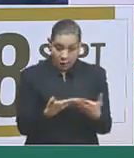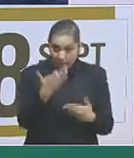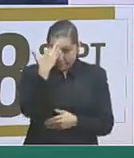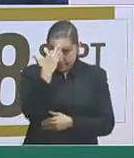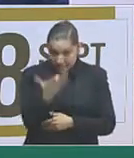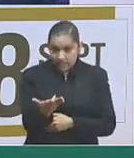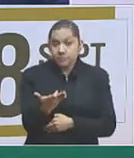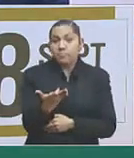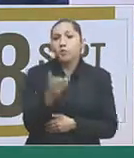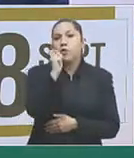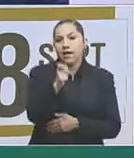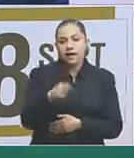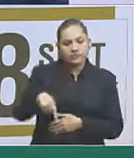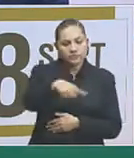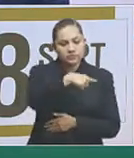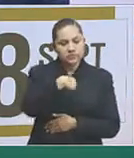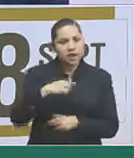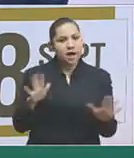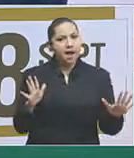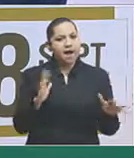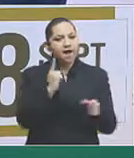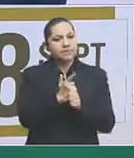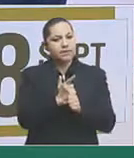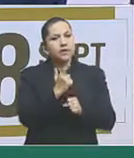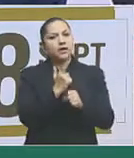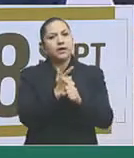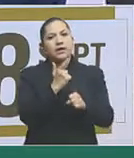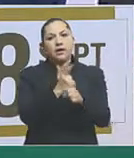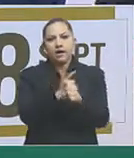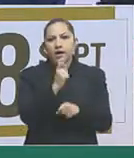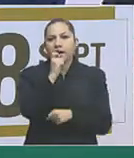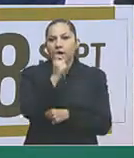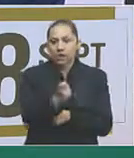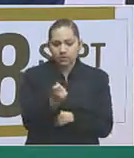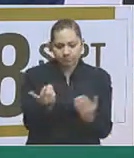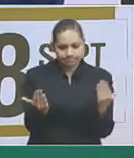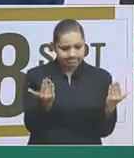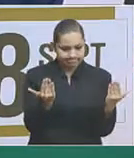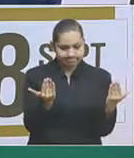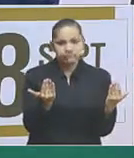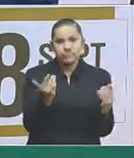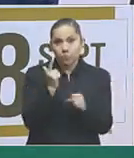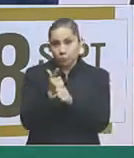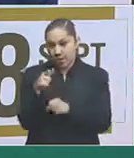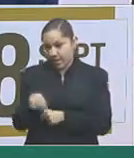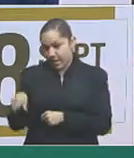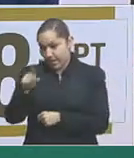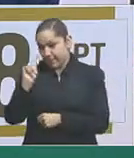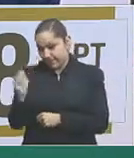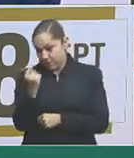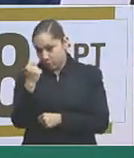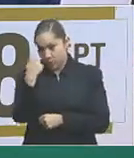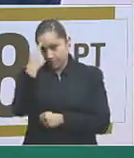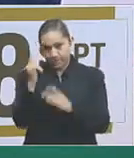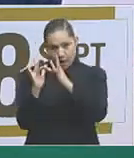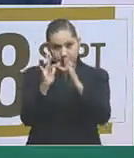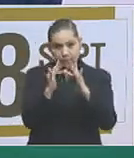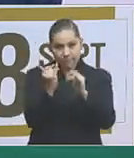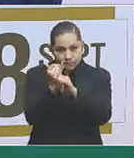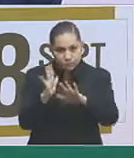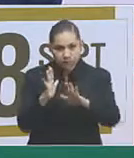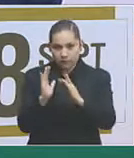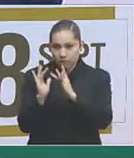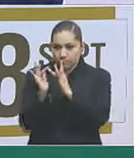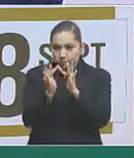fase del realismo cuando entendemos que las nuevas herramientas de tecnología de información y comunicación tienen también un